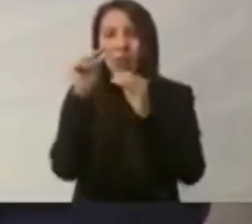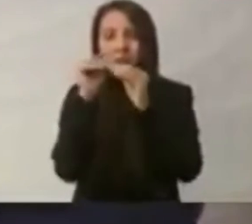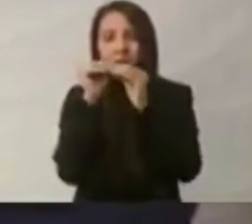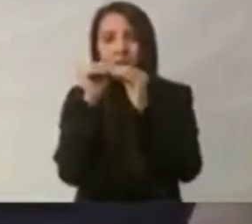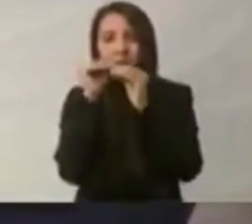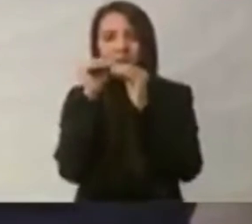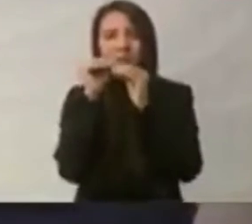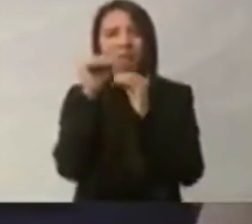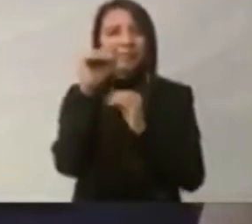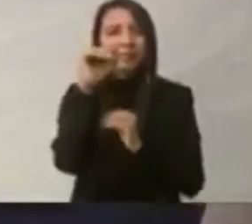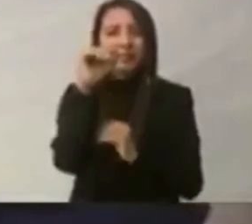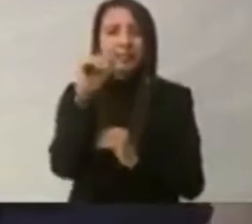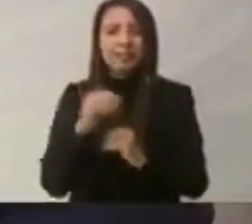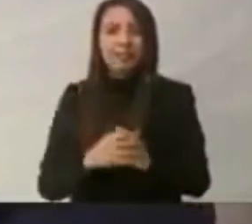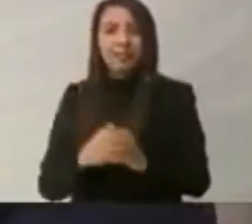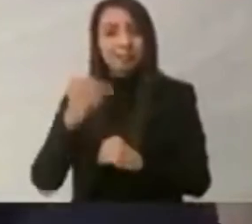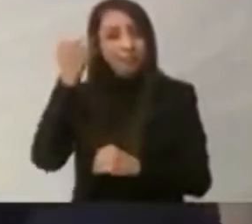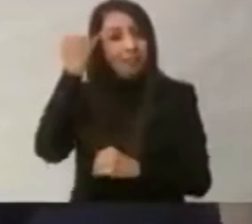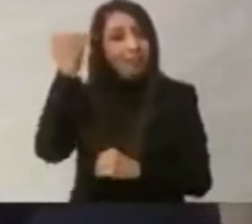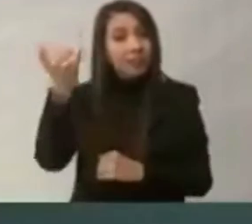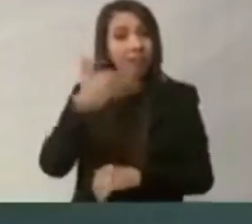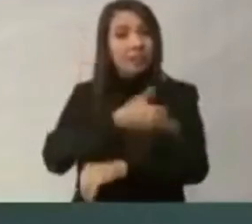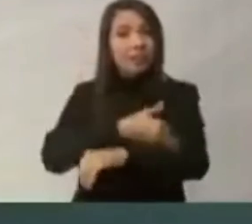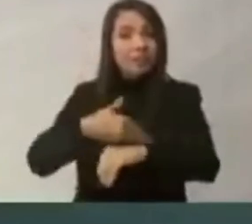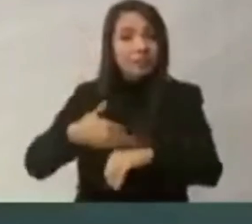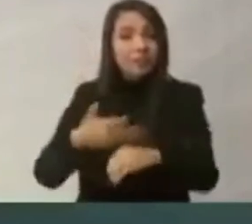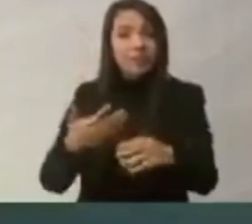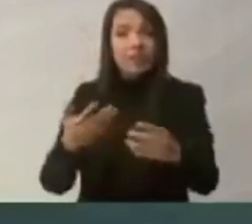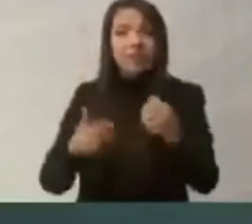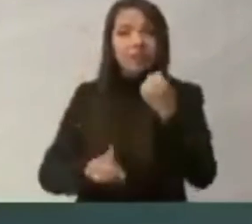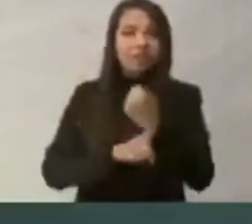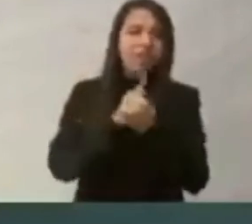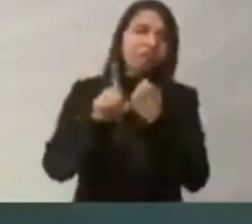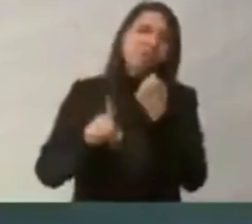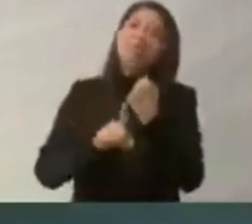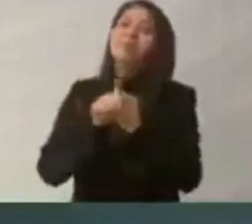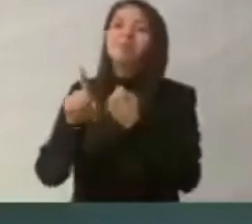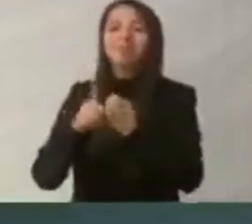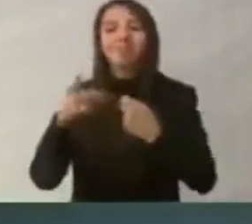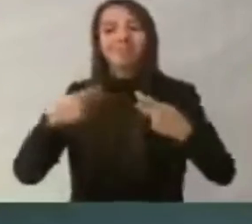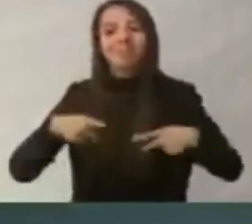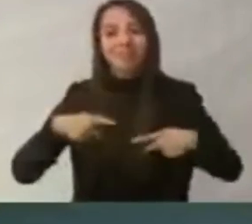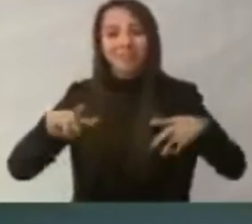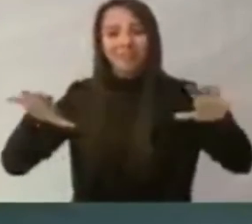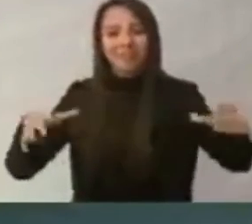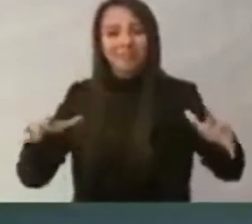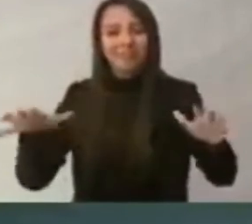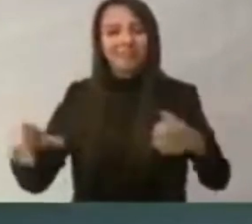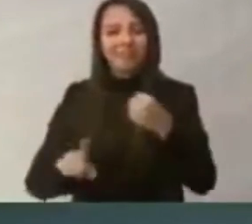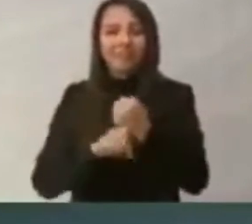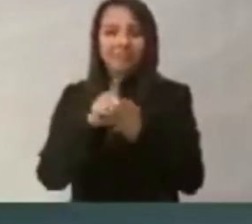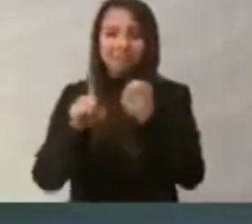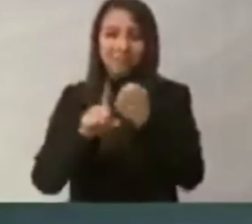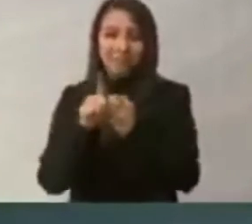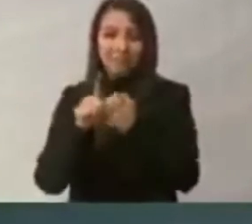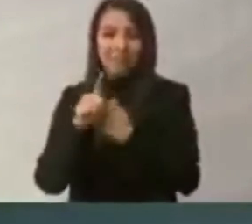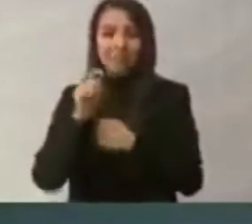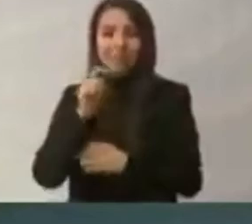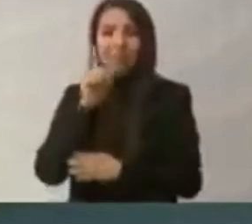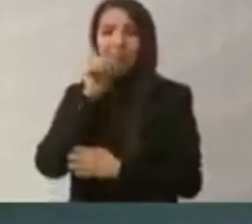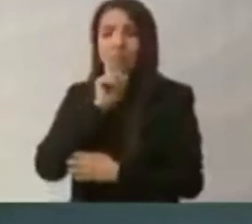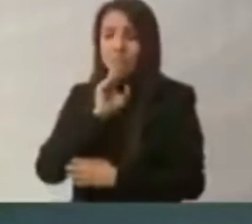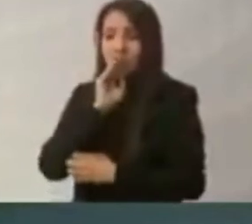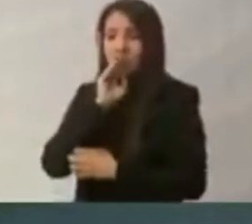Imagínense los problemas sociales, familiares, si una madre está de 7 de la mañana